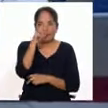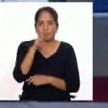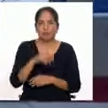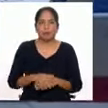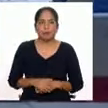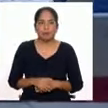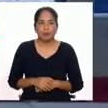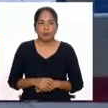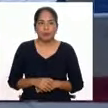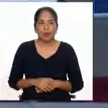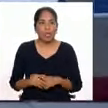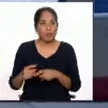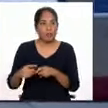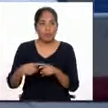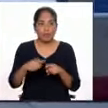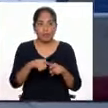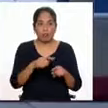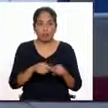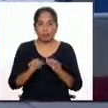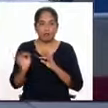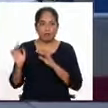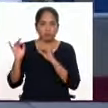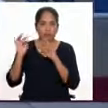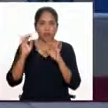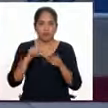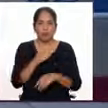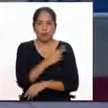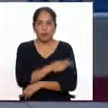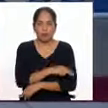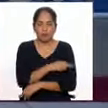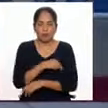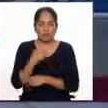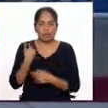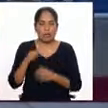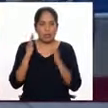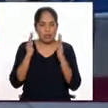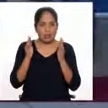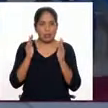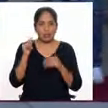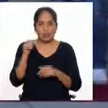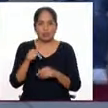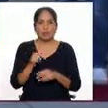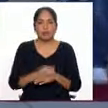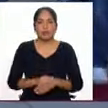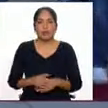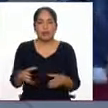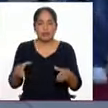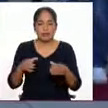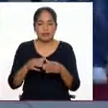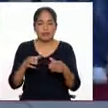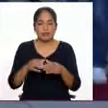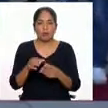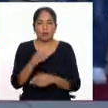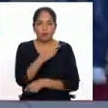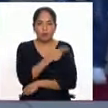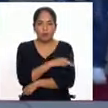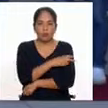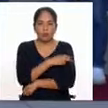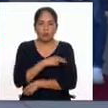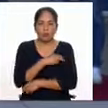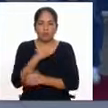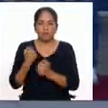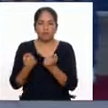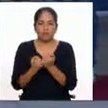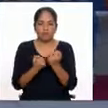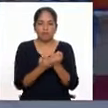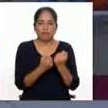pacientes que van a ser atendidos y que ya son atendidos en este centro hospitalario van a contar con un apoyo,